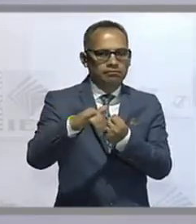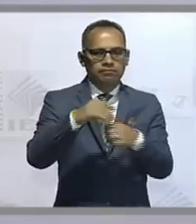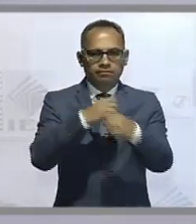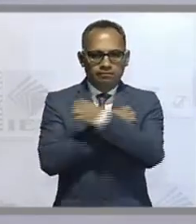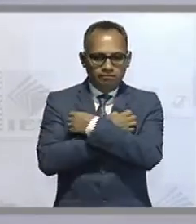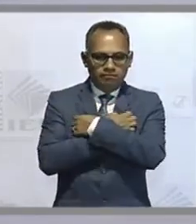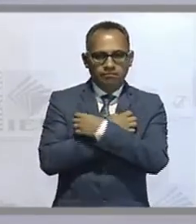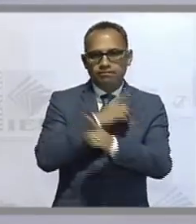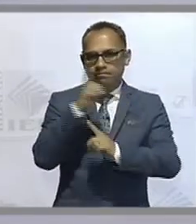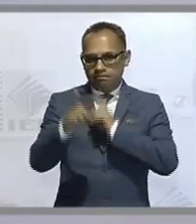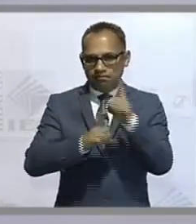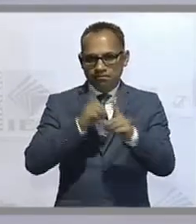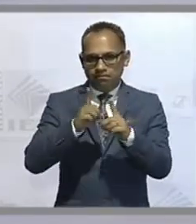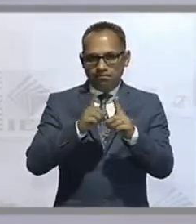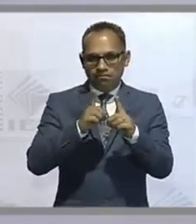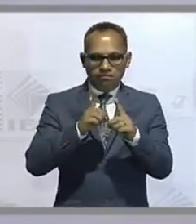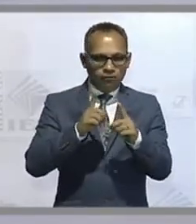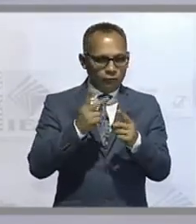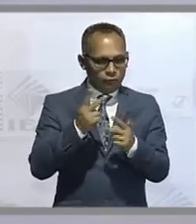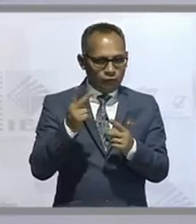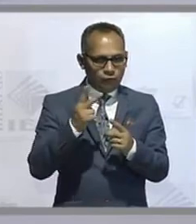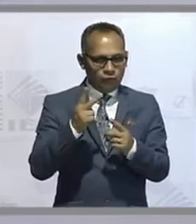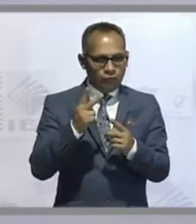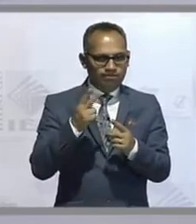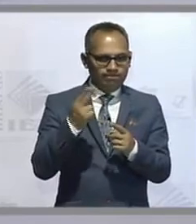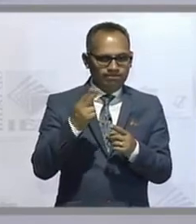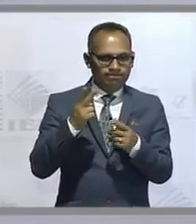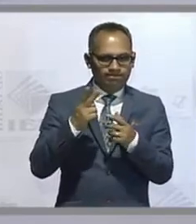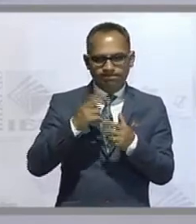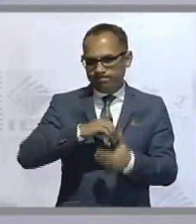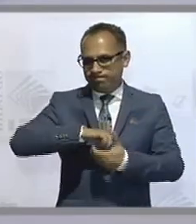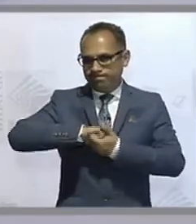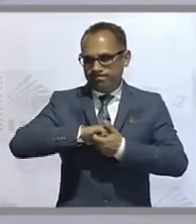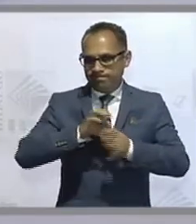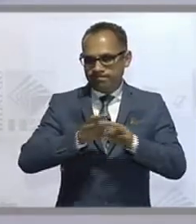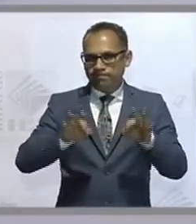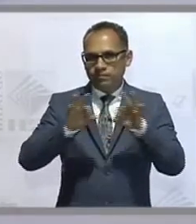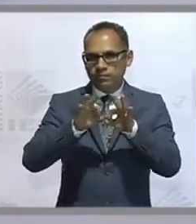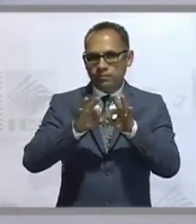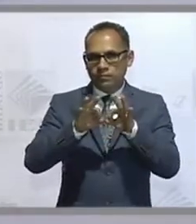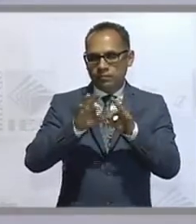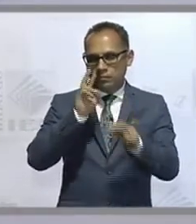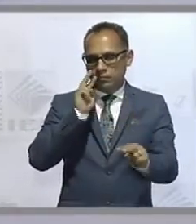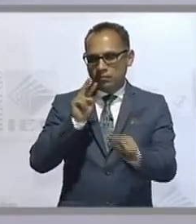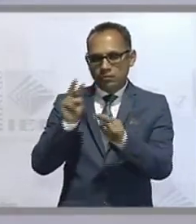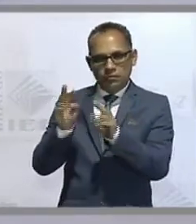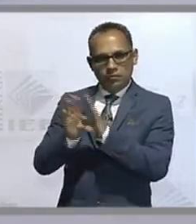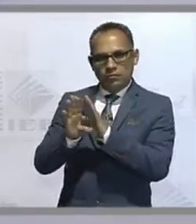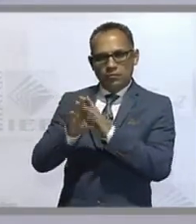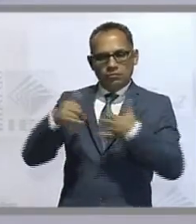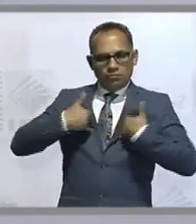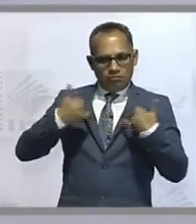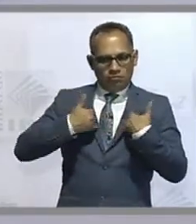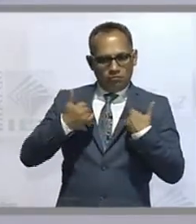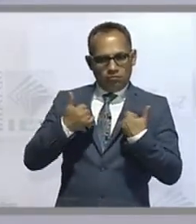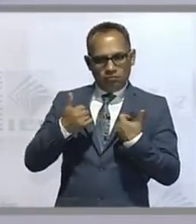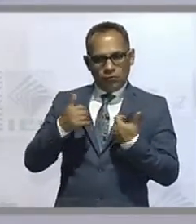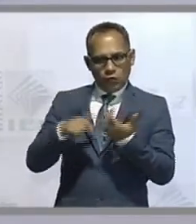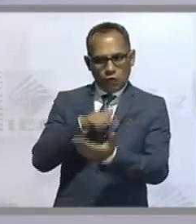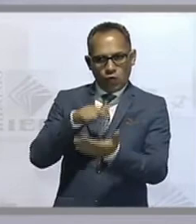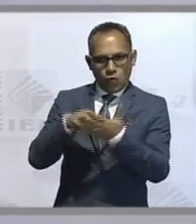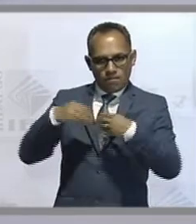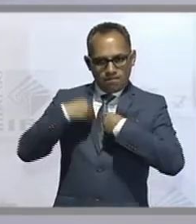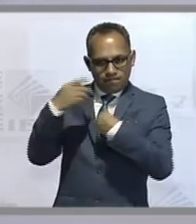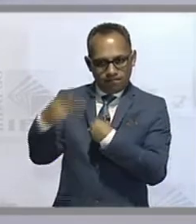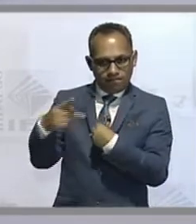deben ir de la mano por lo tanto nosotros vemos a los jóvenes desde los centros en su localidad además